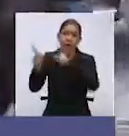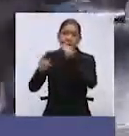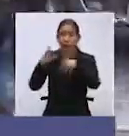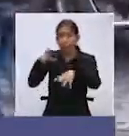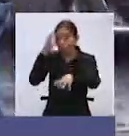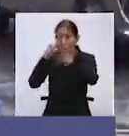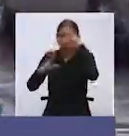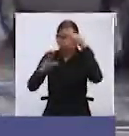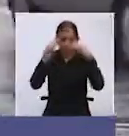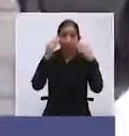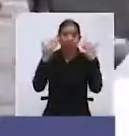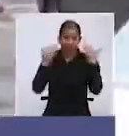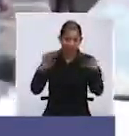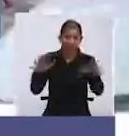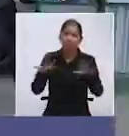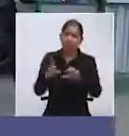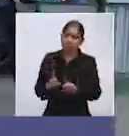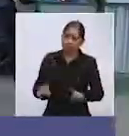de mencionarlo y